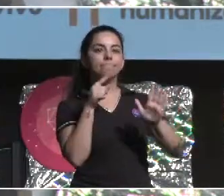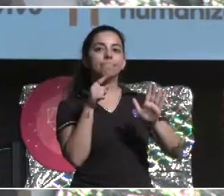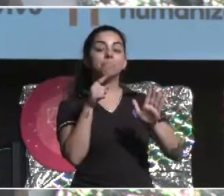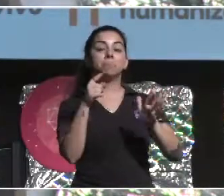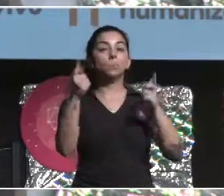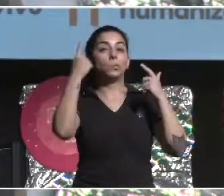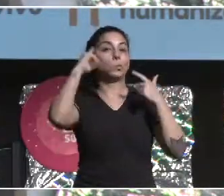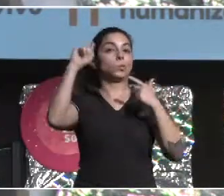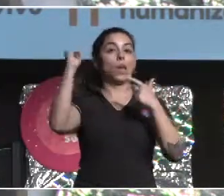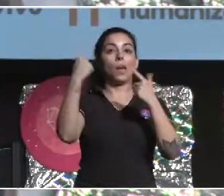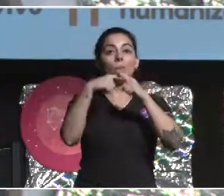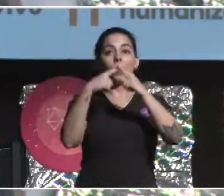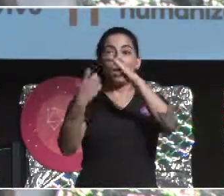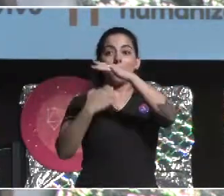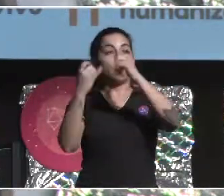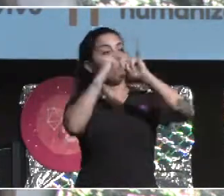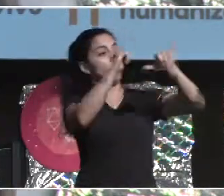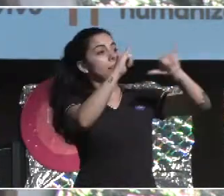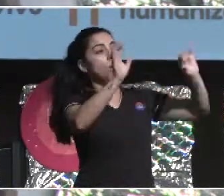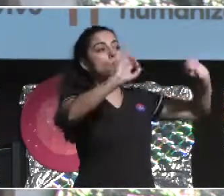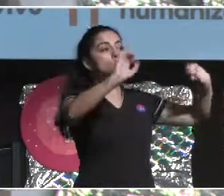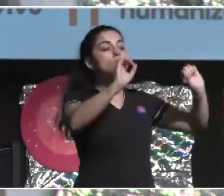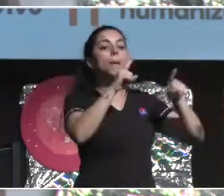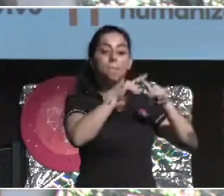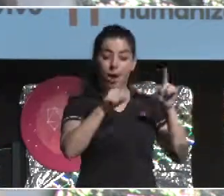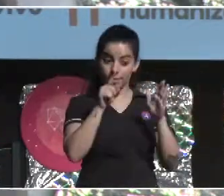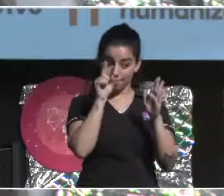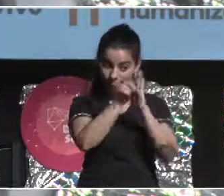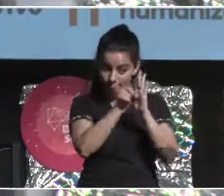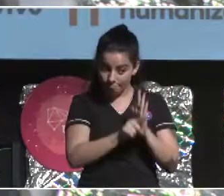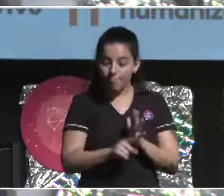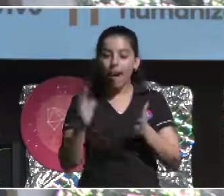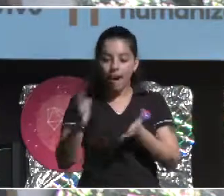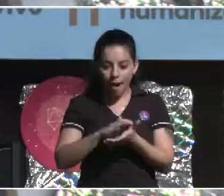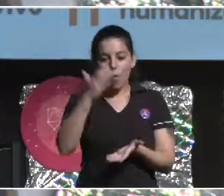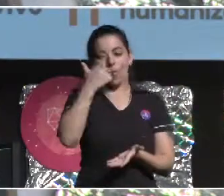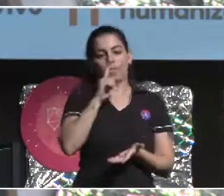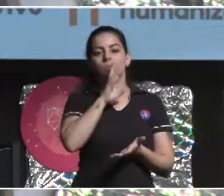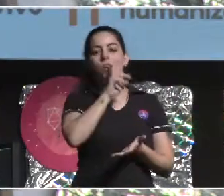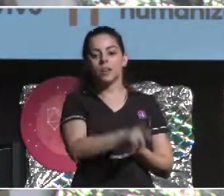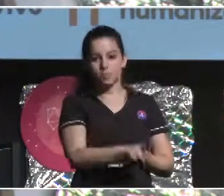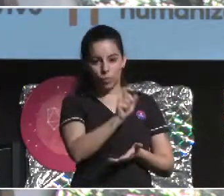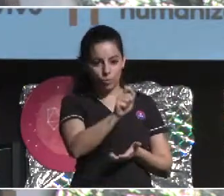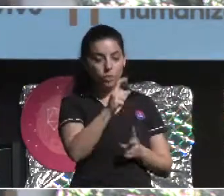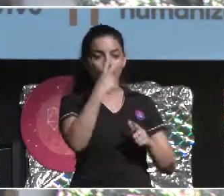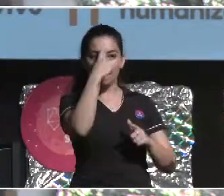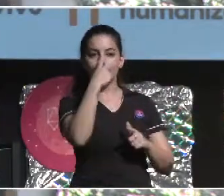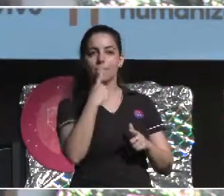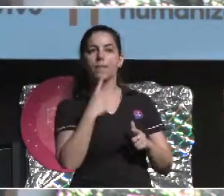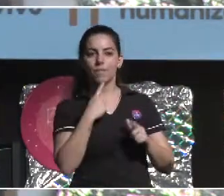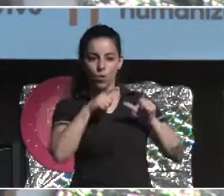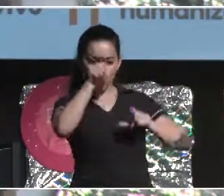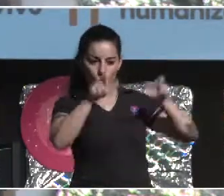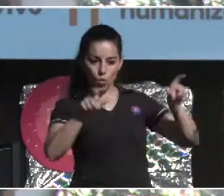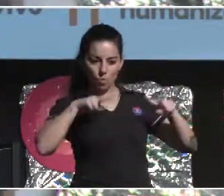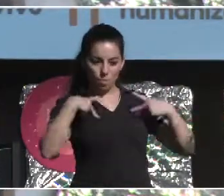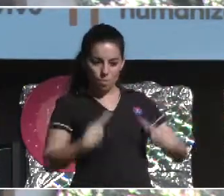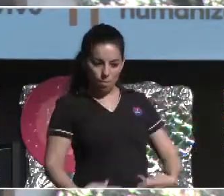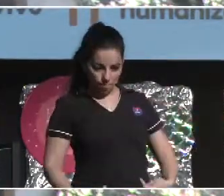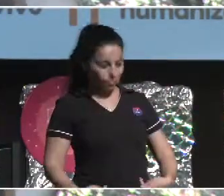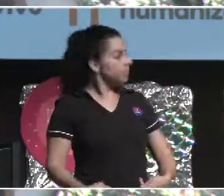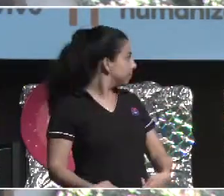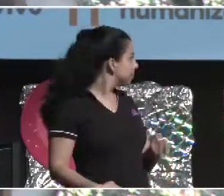se publican por parte de las empresas, pero logramos extraer. Un poco el perfil demográfico. Las empresas tienen una información muy